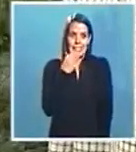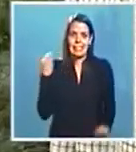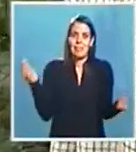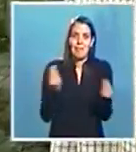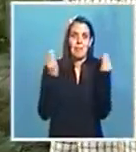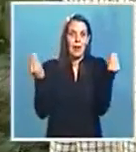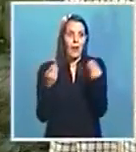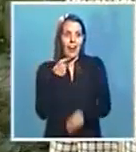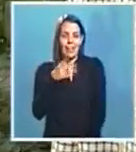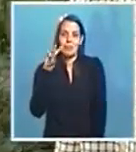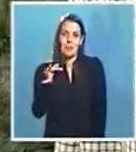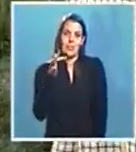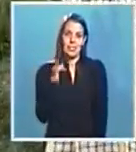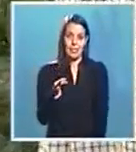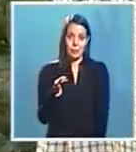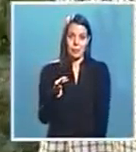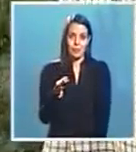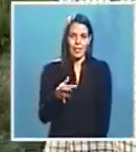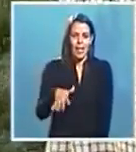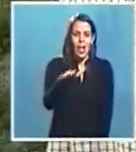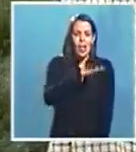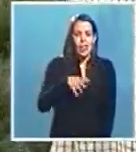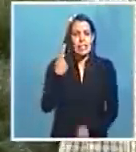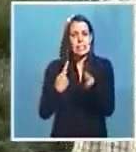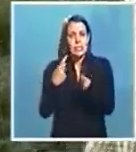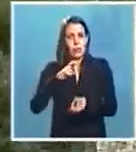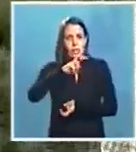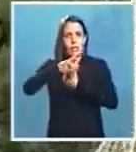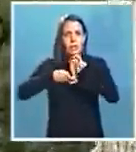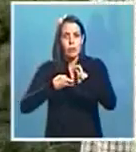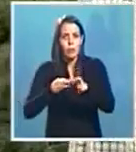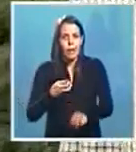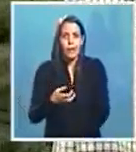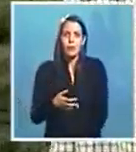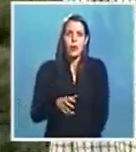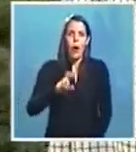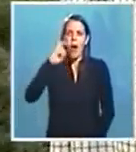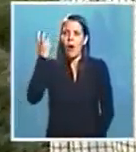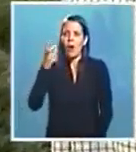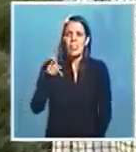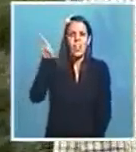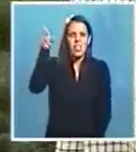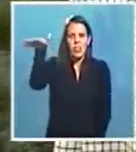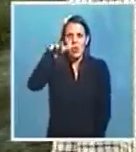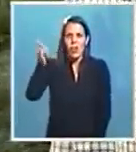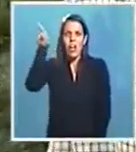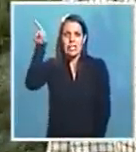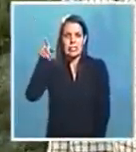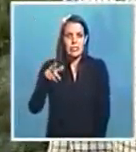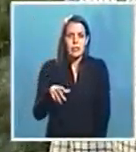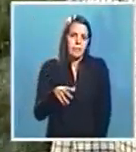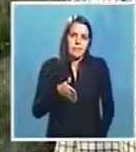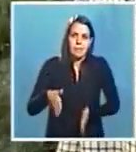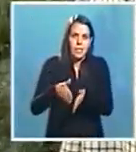é ben para todos. Arreglaron varias pistas por aí, esta que vai a Paderne, aí arriba outra, e esa que ven tamén